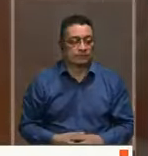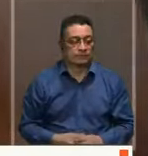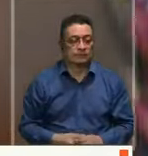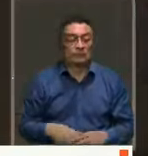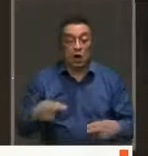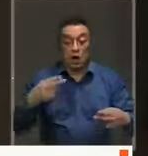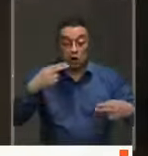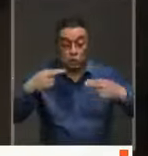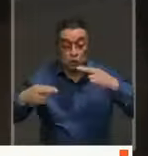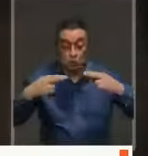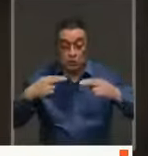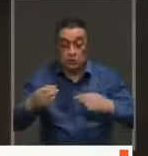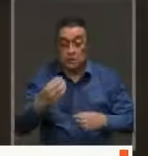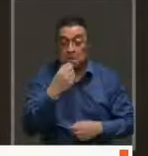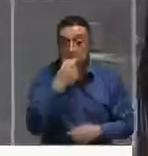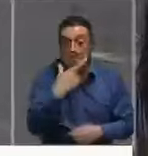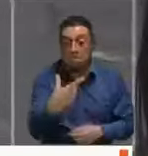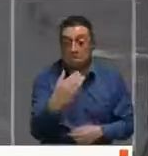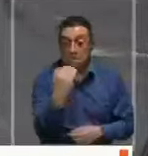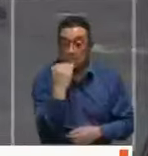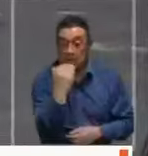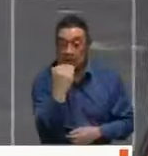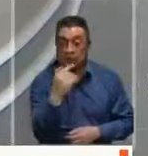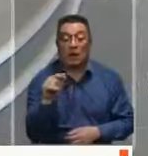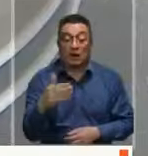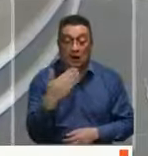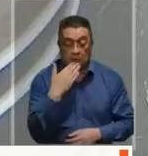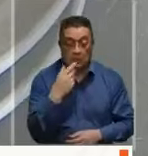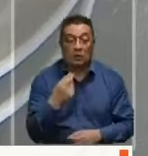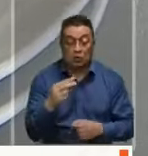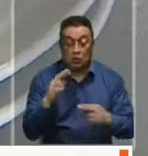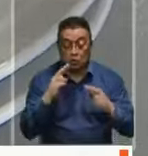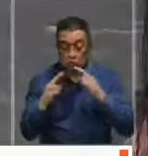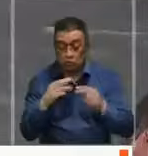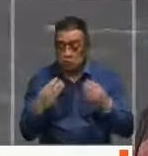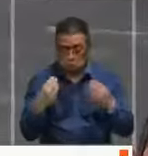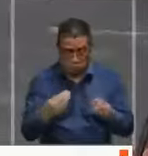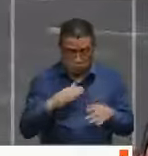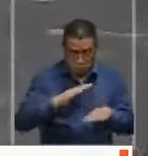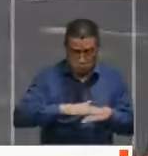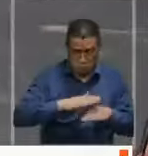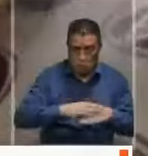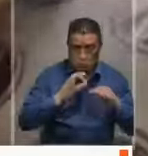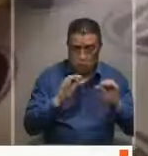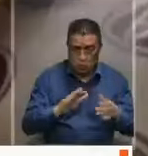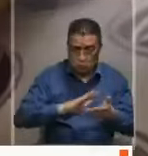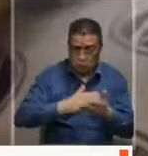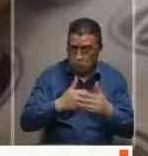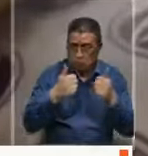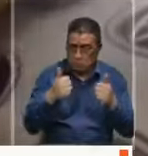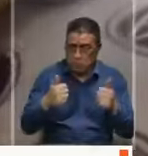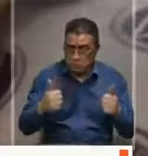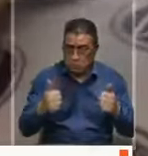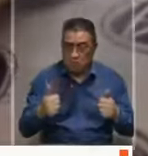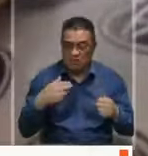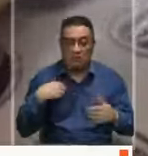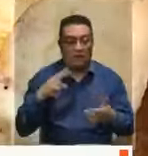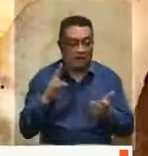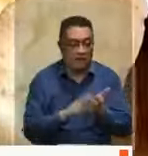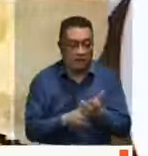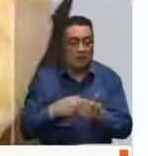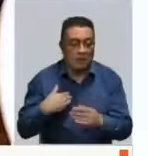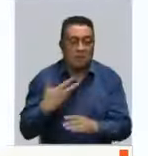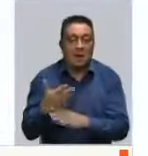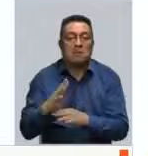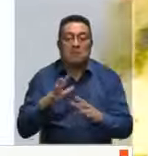Sushi, pizza, y usualmente las veces que hemos pedido sushi siempre llega bien, como calentito, en buen estado. Es que en realidad como que pido más